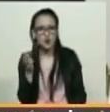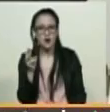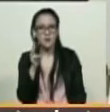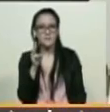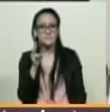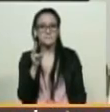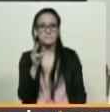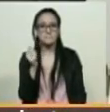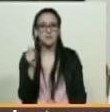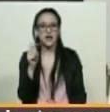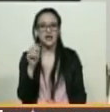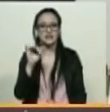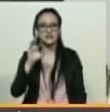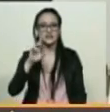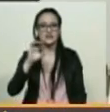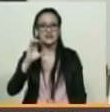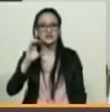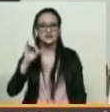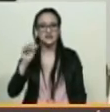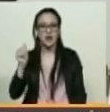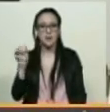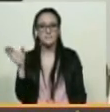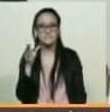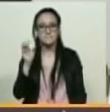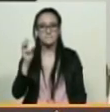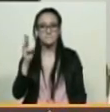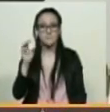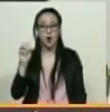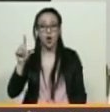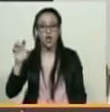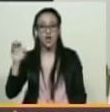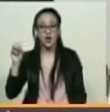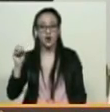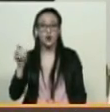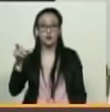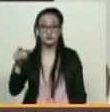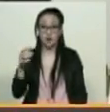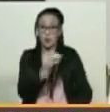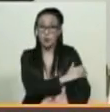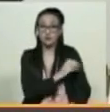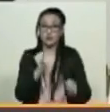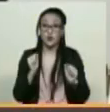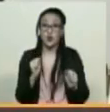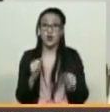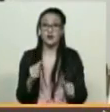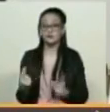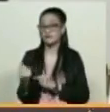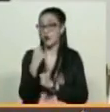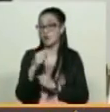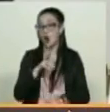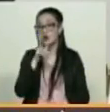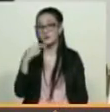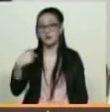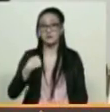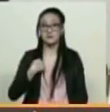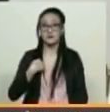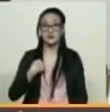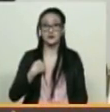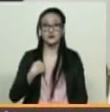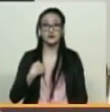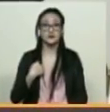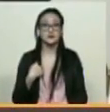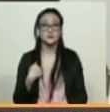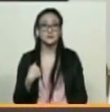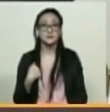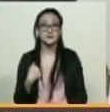Poleo. Nadie puede dudar porque las barbaridades que dice de nosotros, y de mí particularmente, la hacen como una